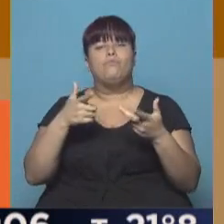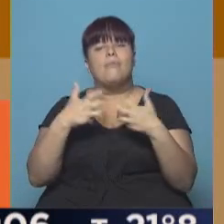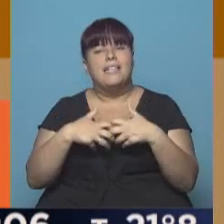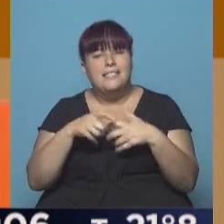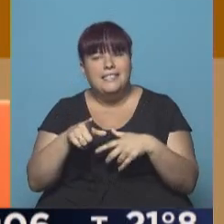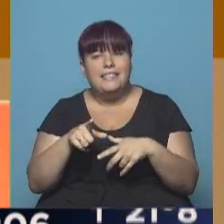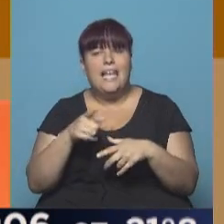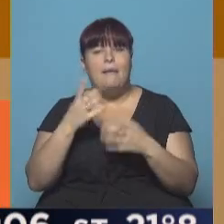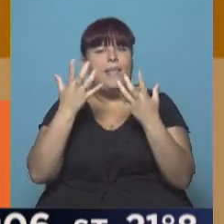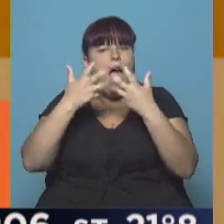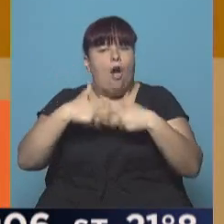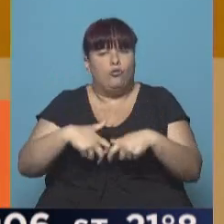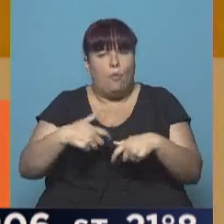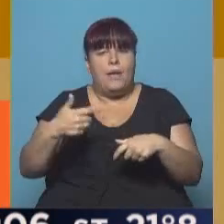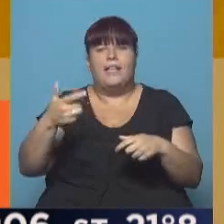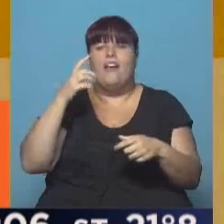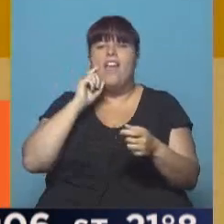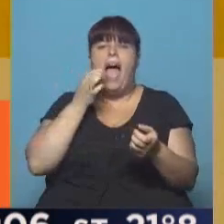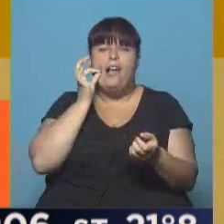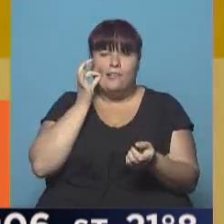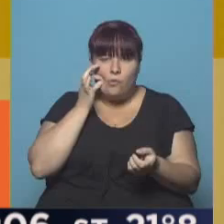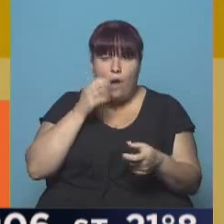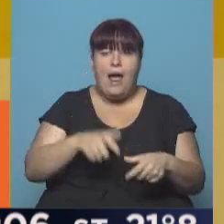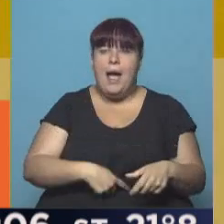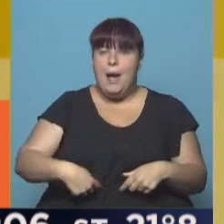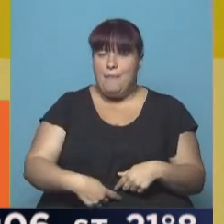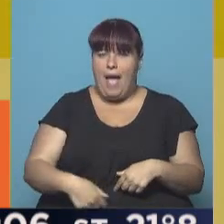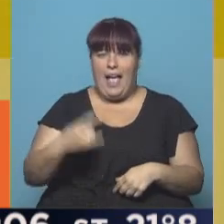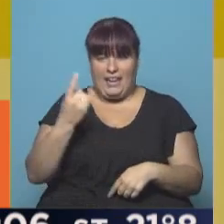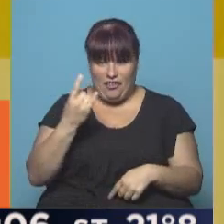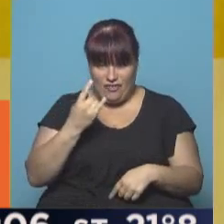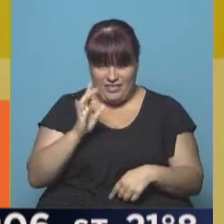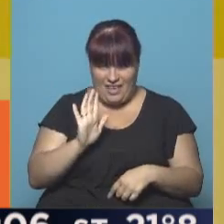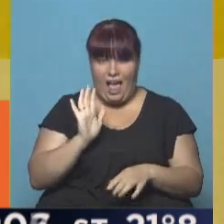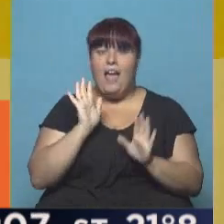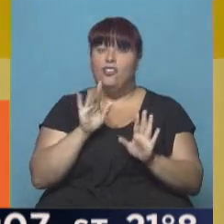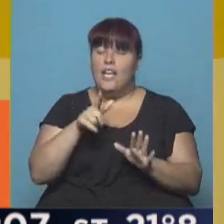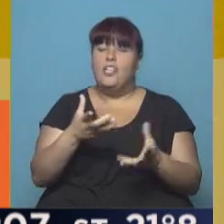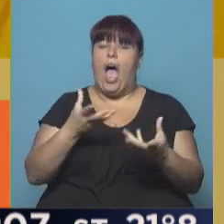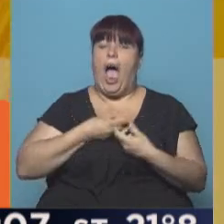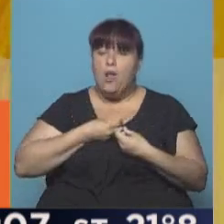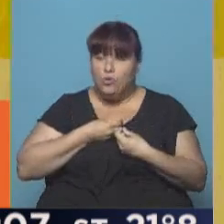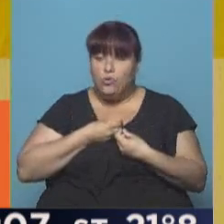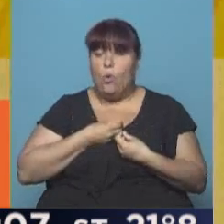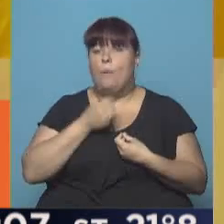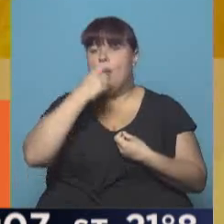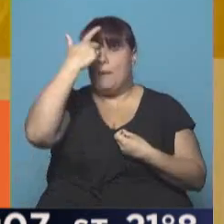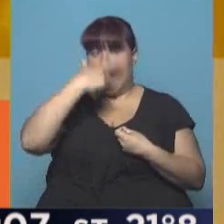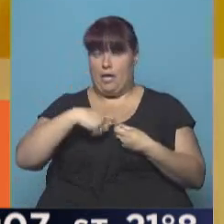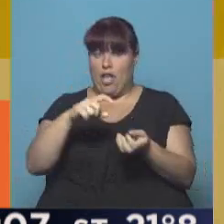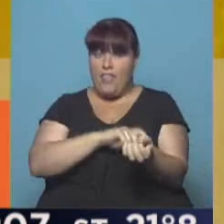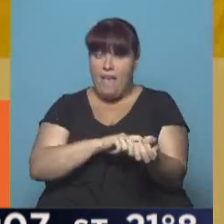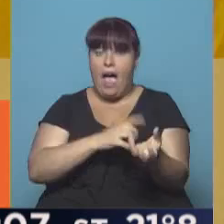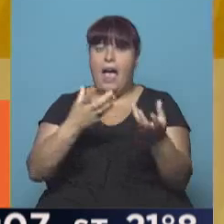de control automático de la glucosa el páncreas artificial Entonces esto le va a permitir a un paciente con